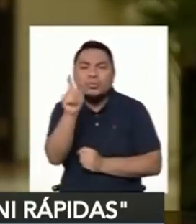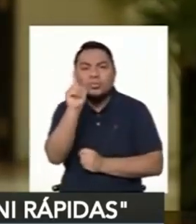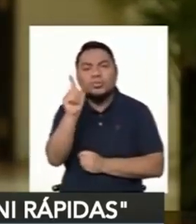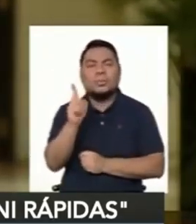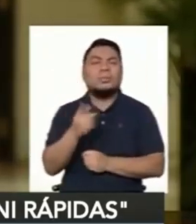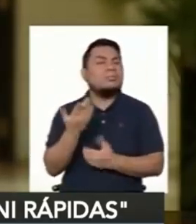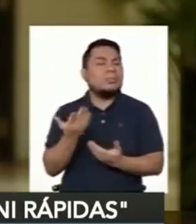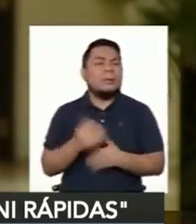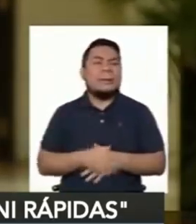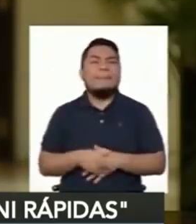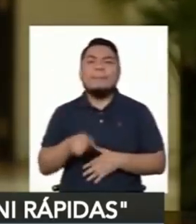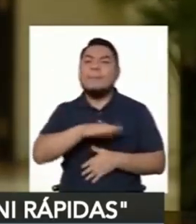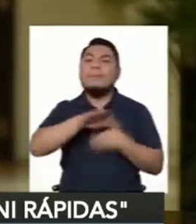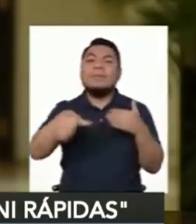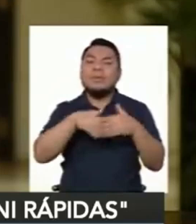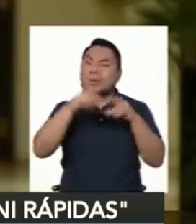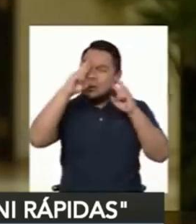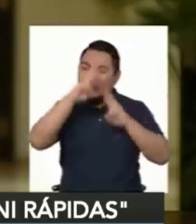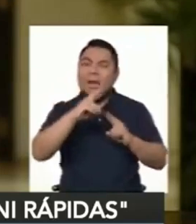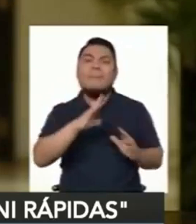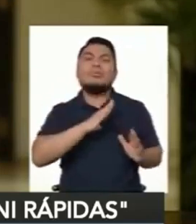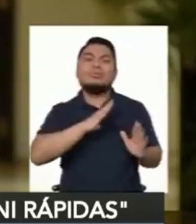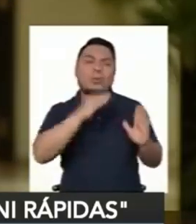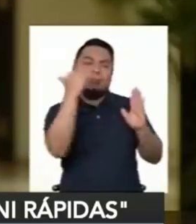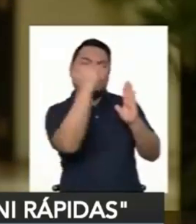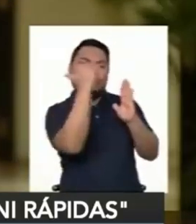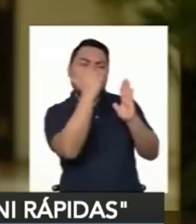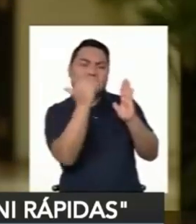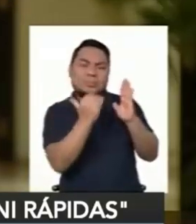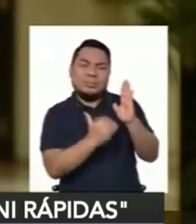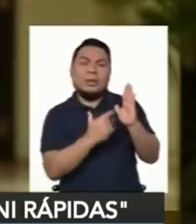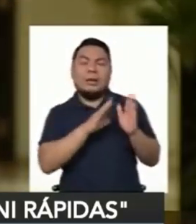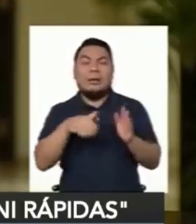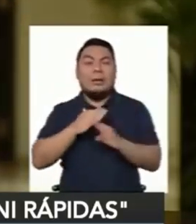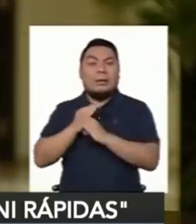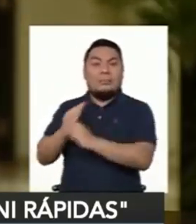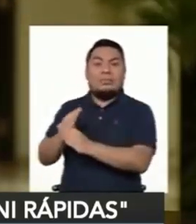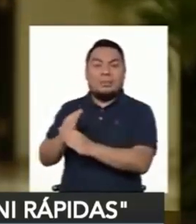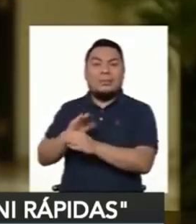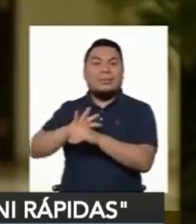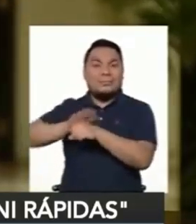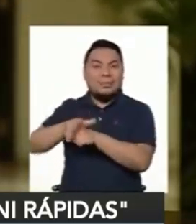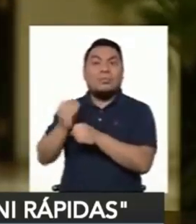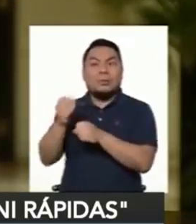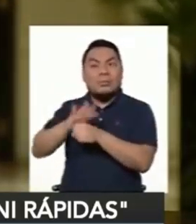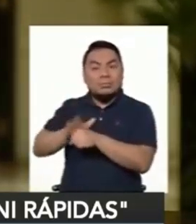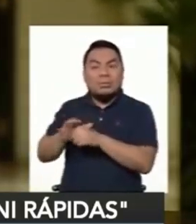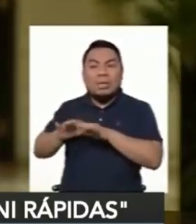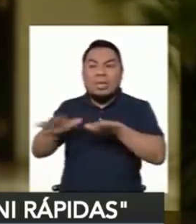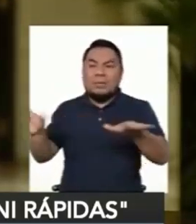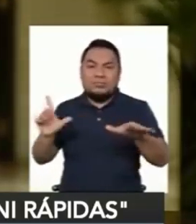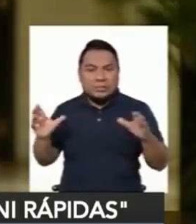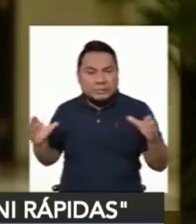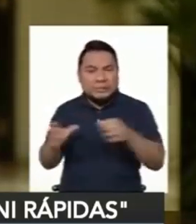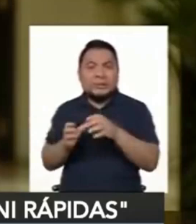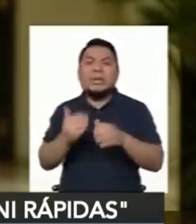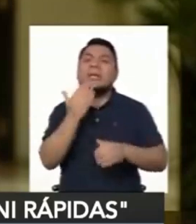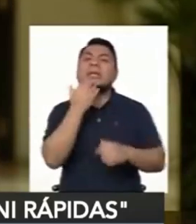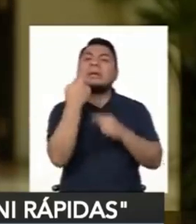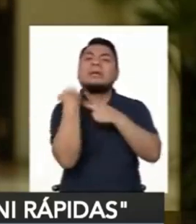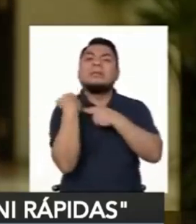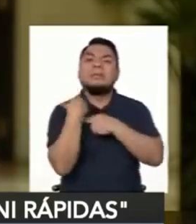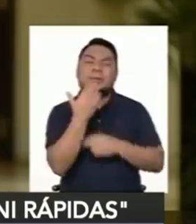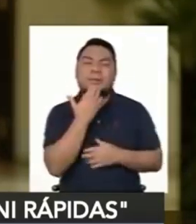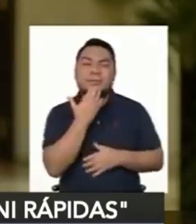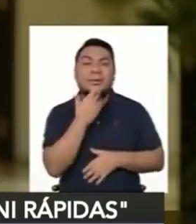que respetando el protocolo se evite la propagación del virus. ¿De quién depende? De